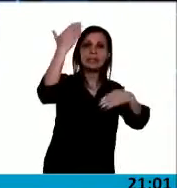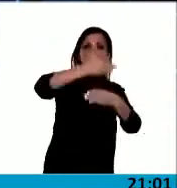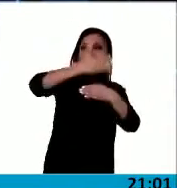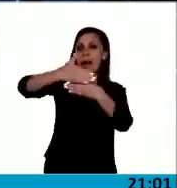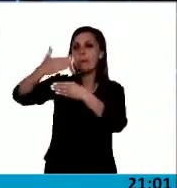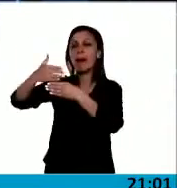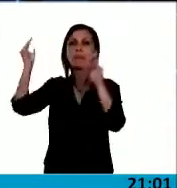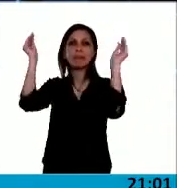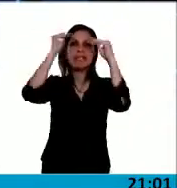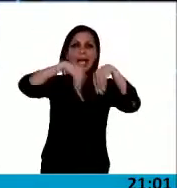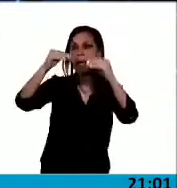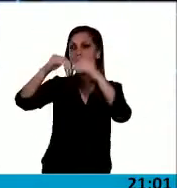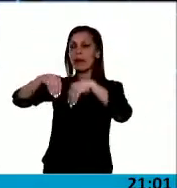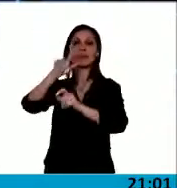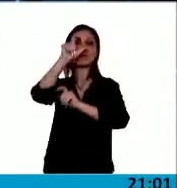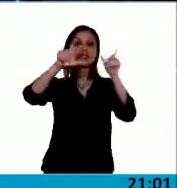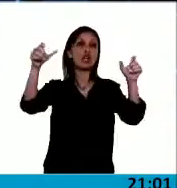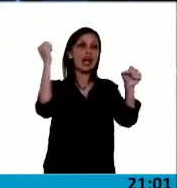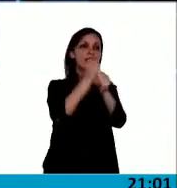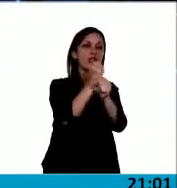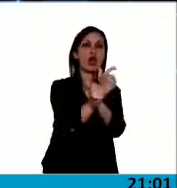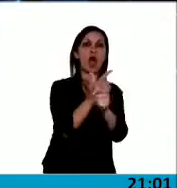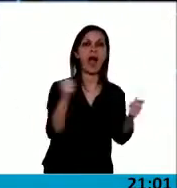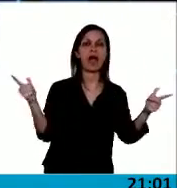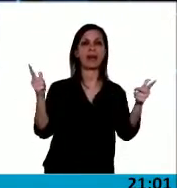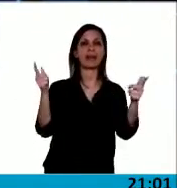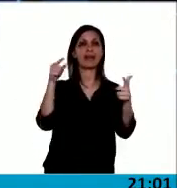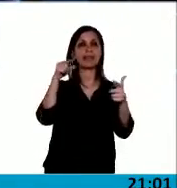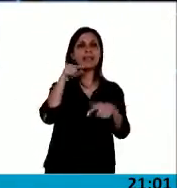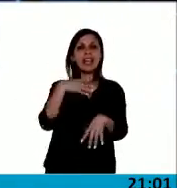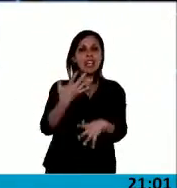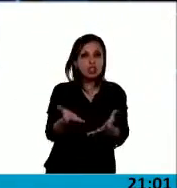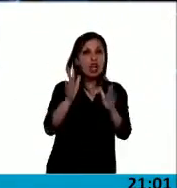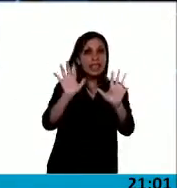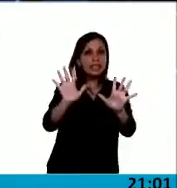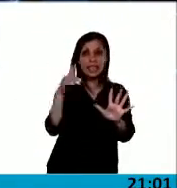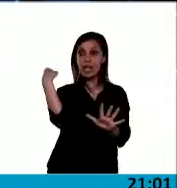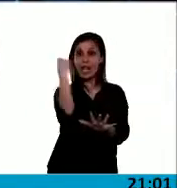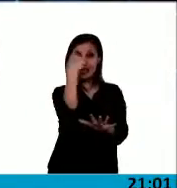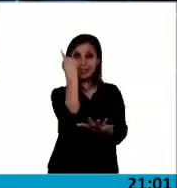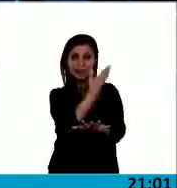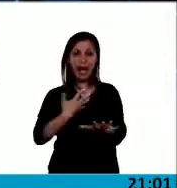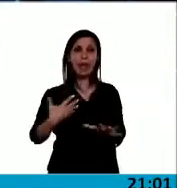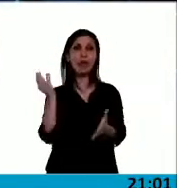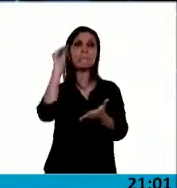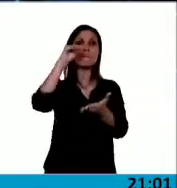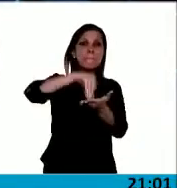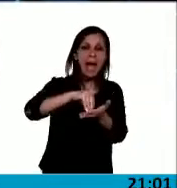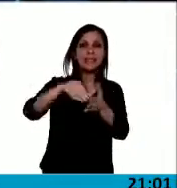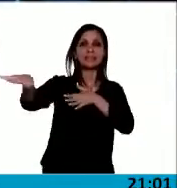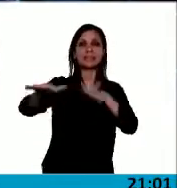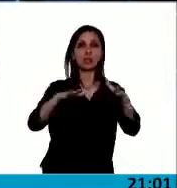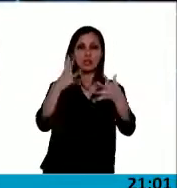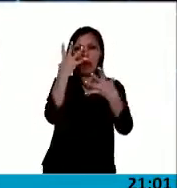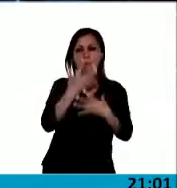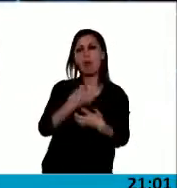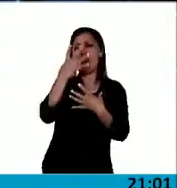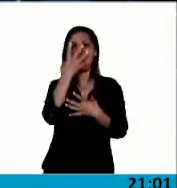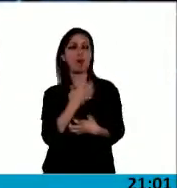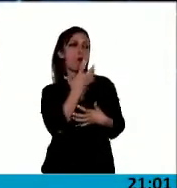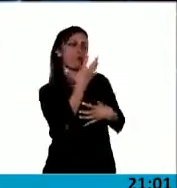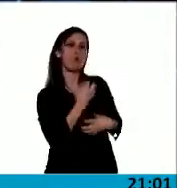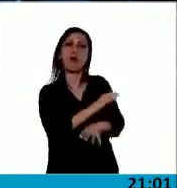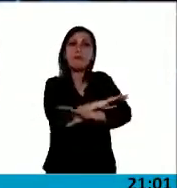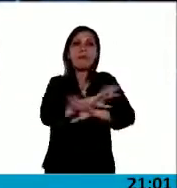trabajadores están desocupados. Y no podemos desde el Estado seguir agregando situaciones de angustia, un Estado que se